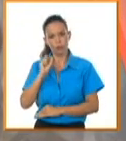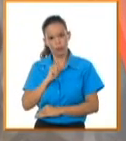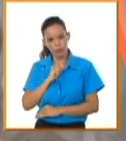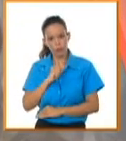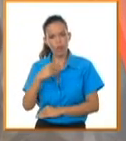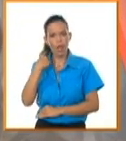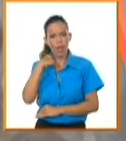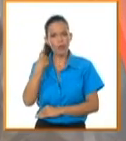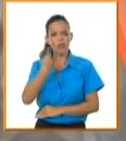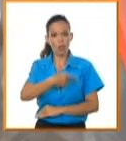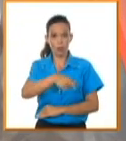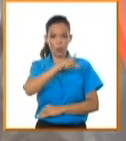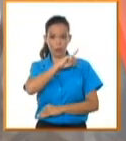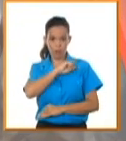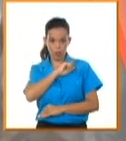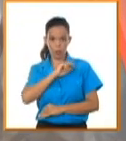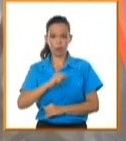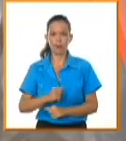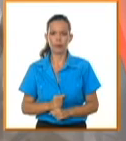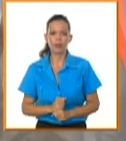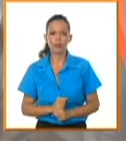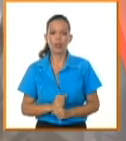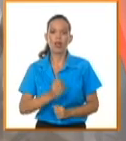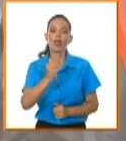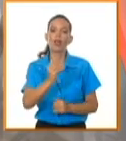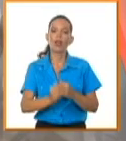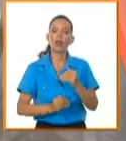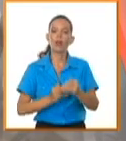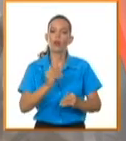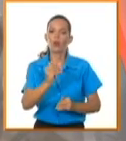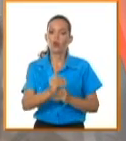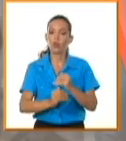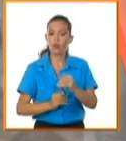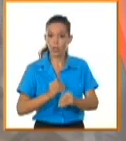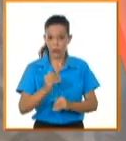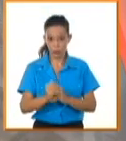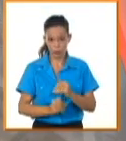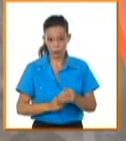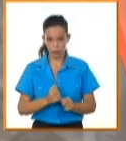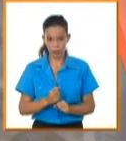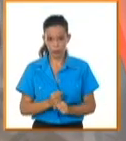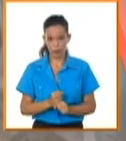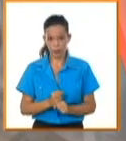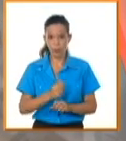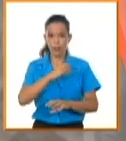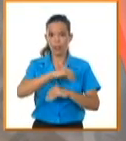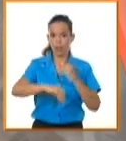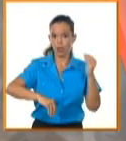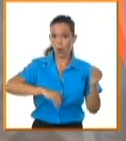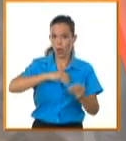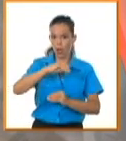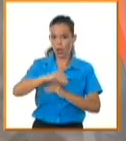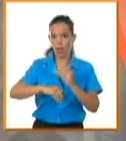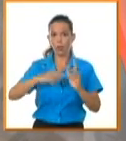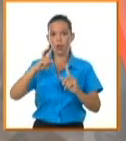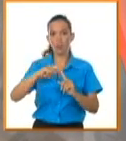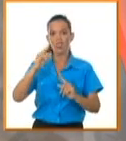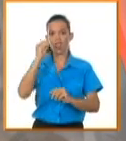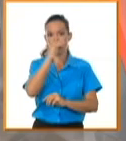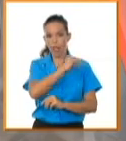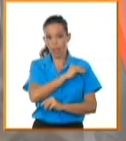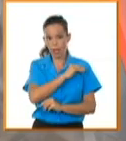año en el proceso de operaciones digitales Se realizaron en el país